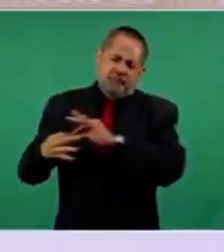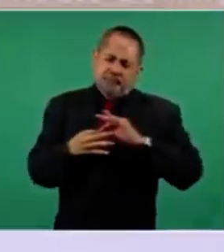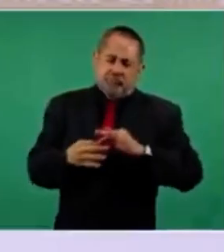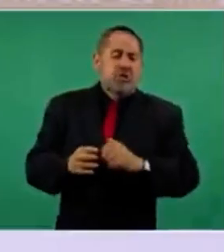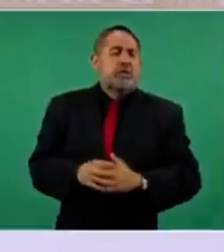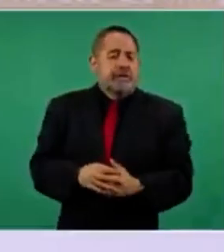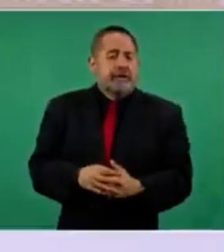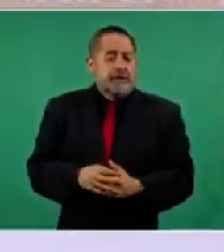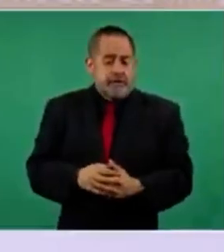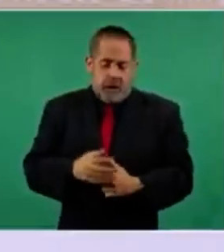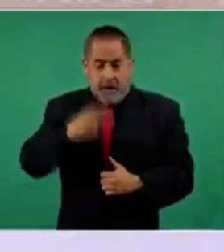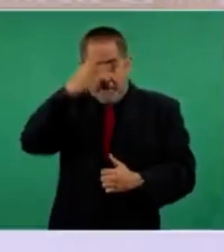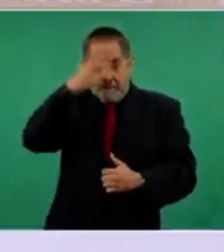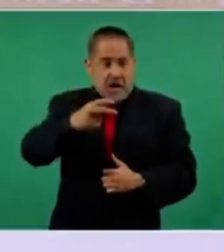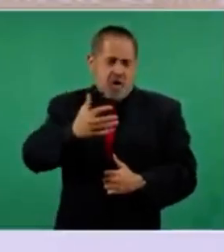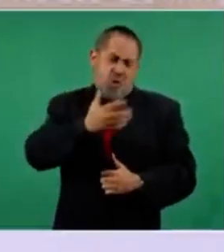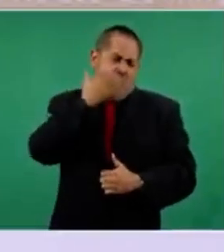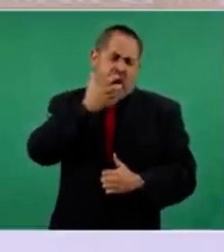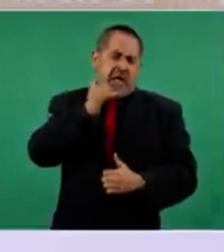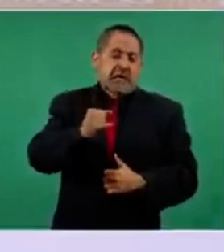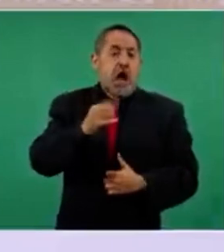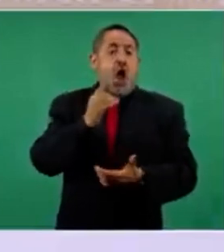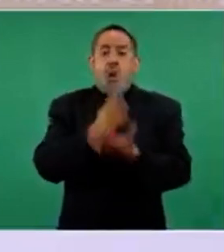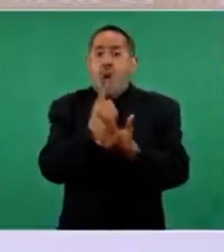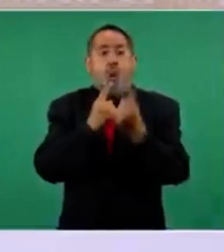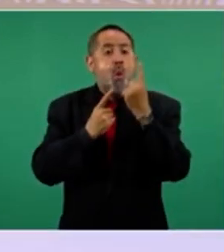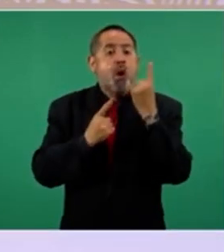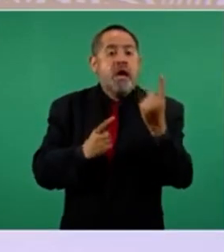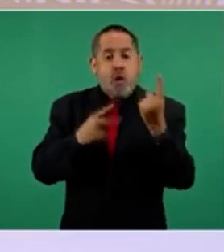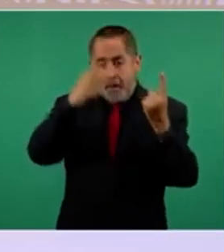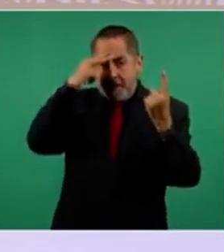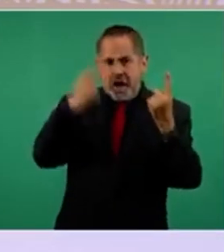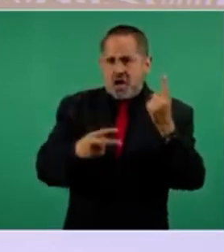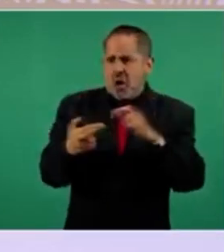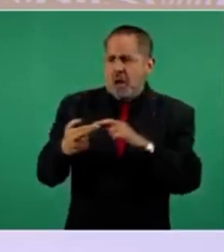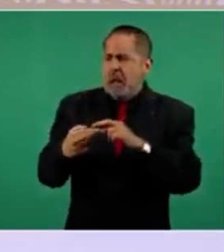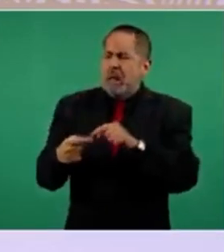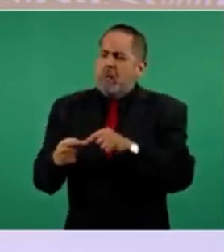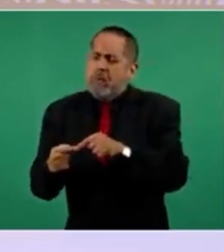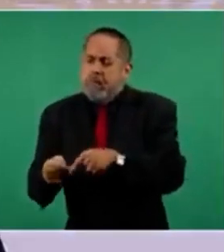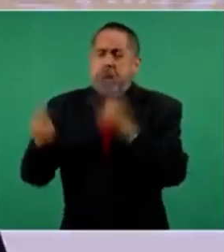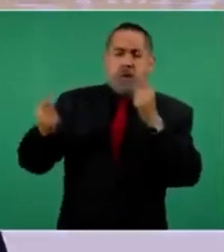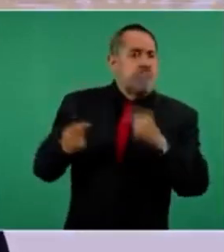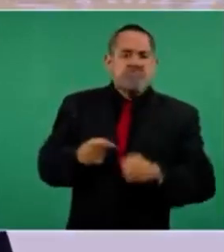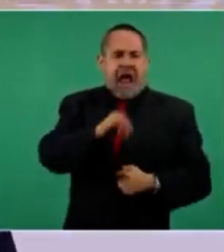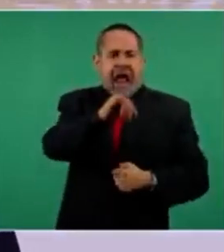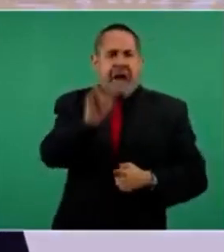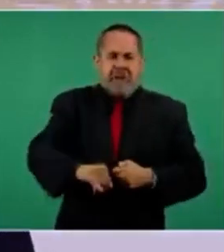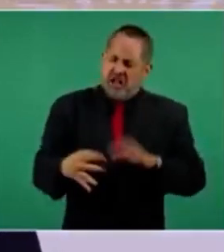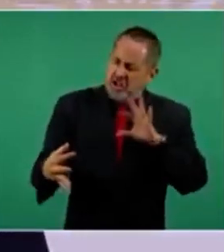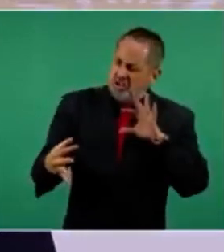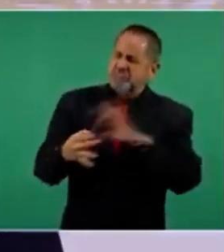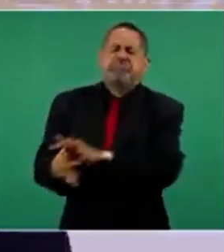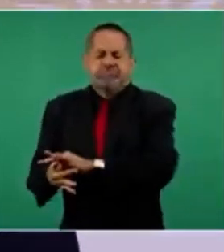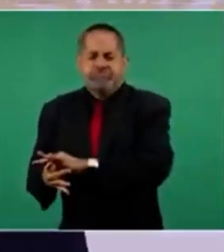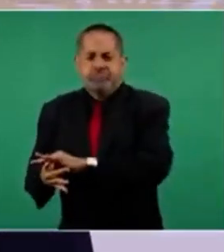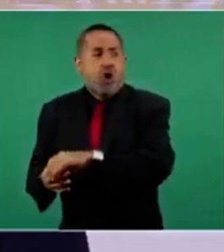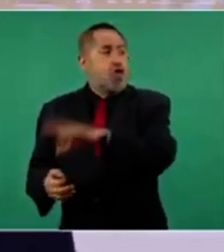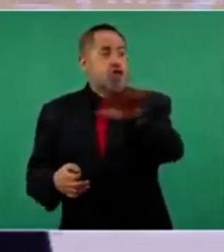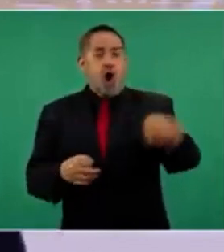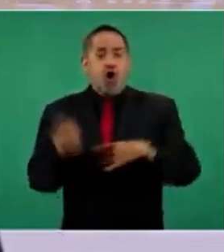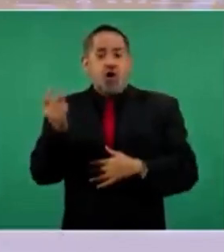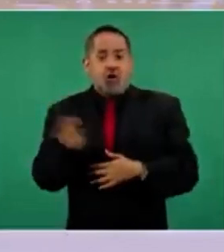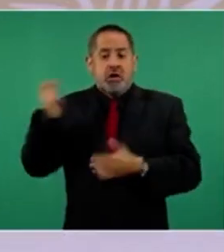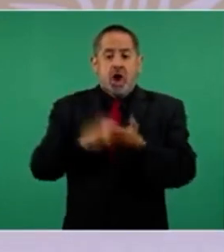tradiciones, México fue el único país de América Latina que no rompió relaciones con la Cuba revolucionaria cuando fuimos expulsados